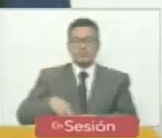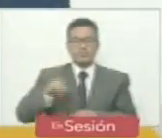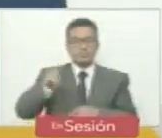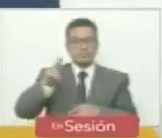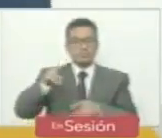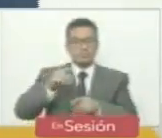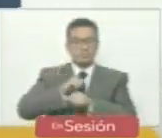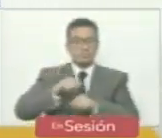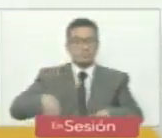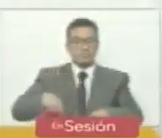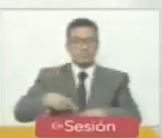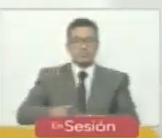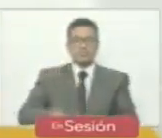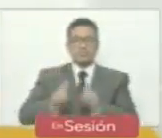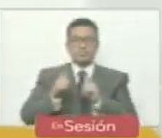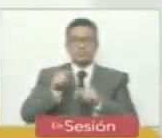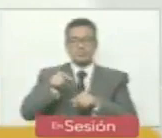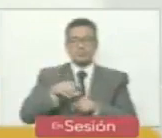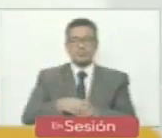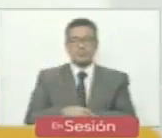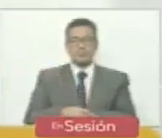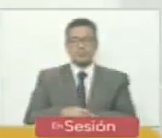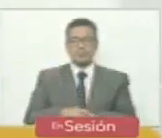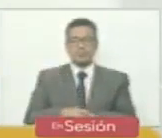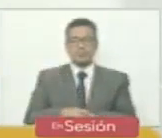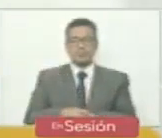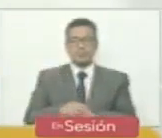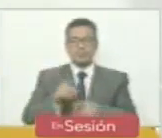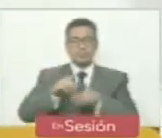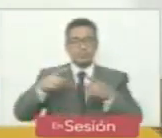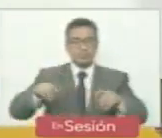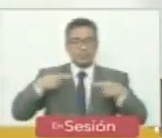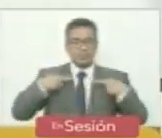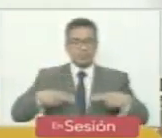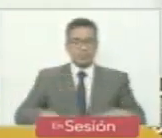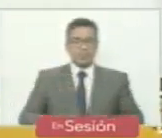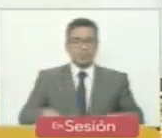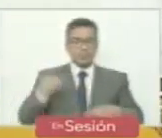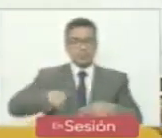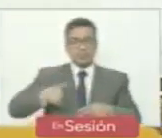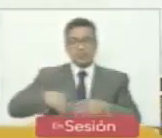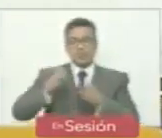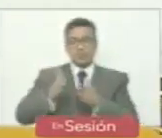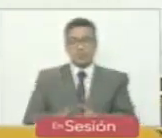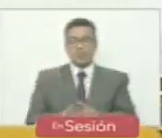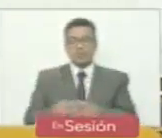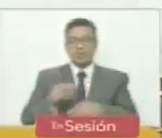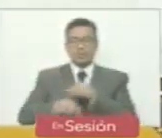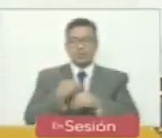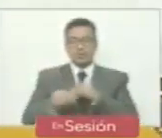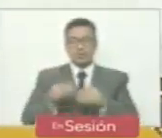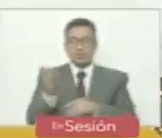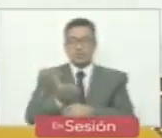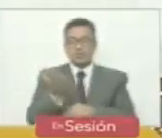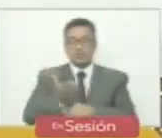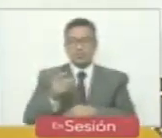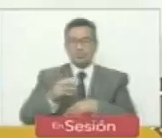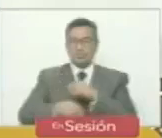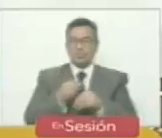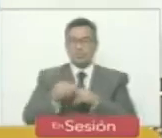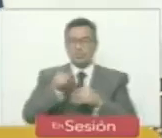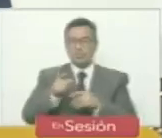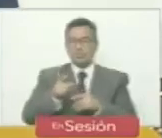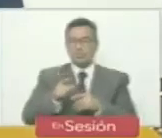jamás permitiría, jamás que los derechos humanos de un argentino sean violentados de la manera en que